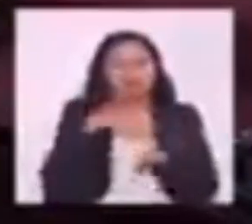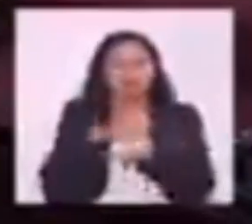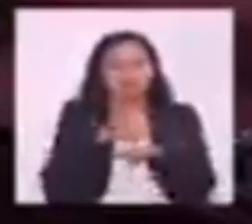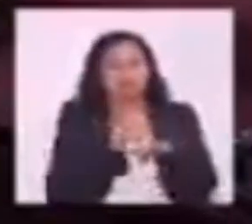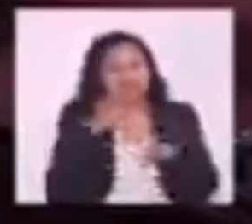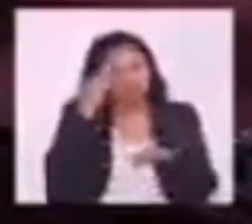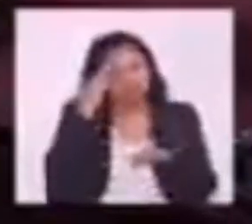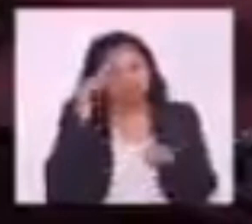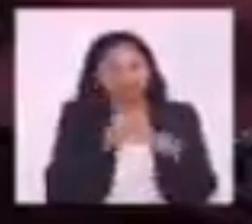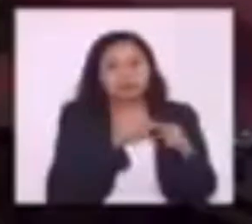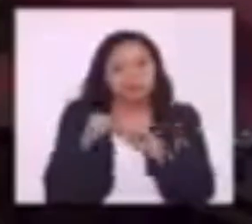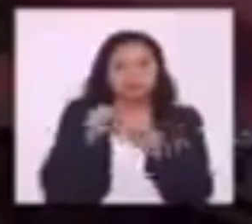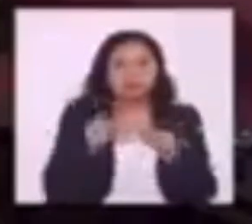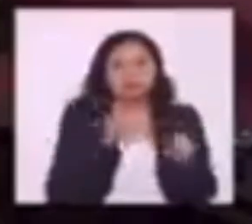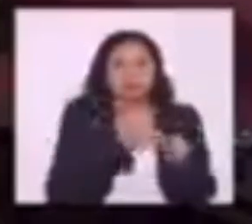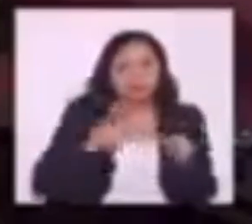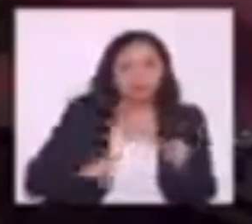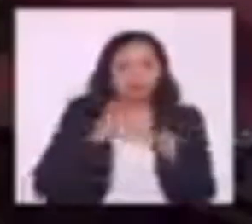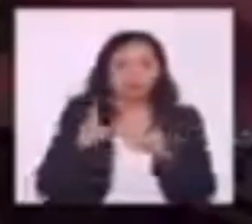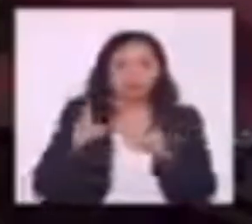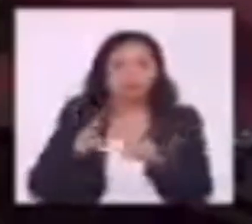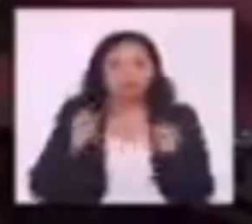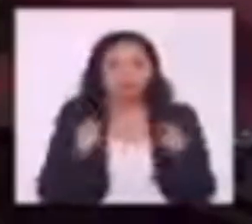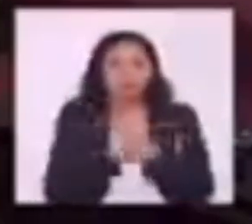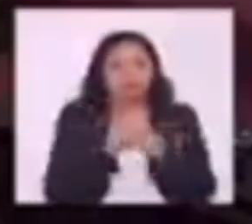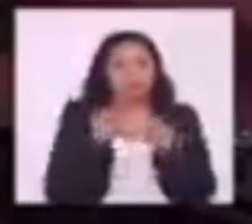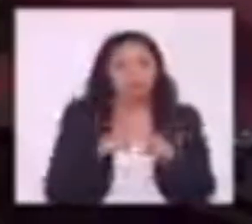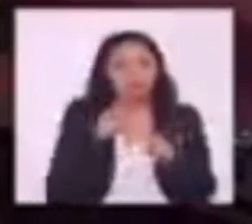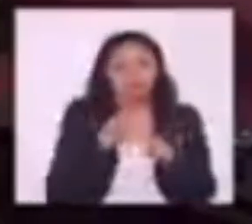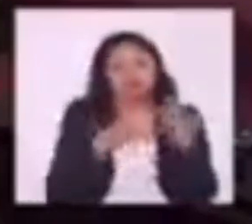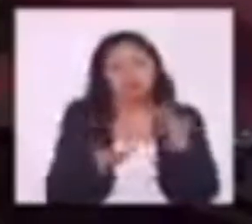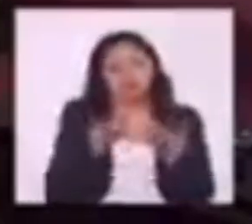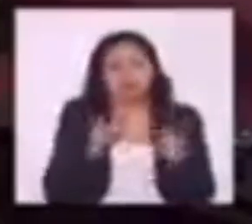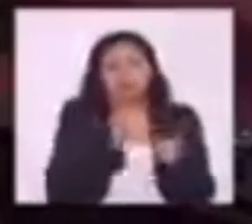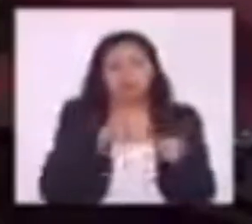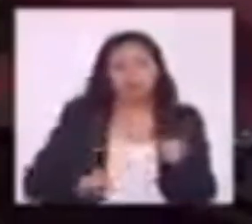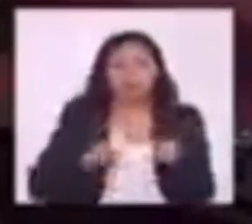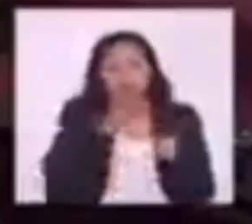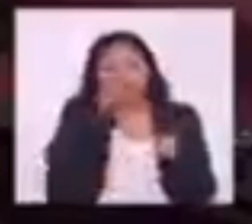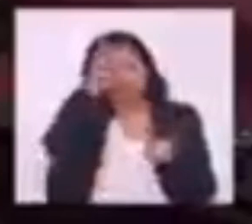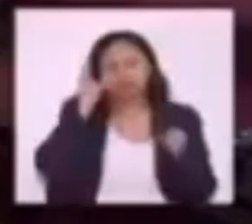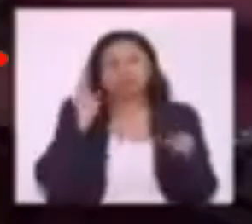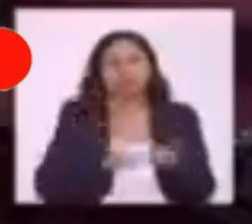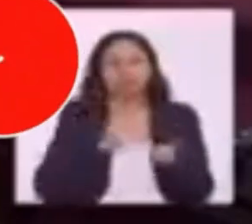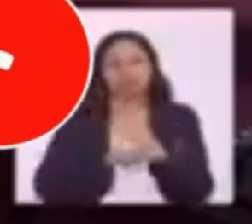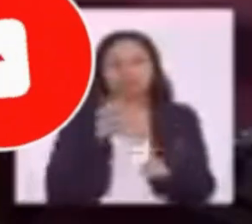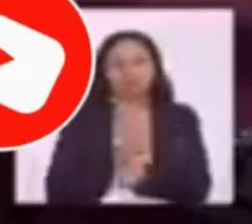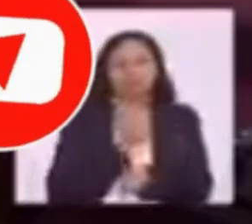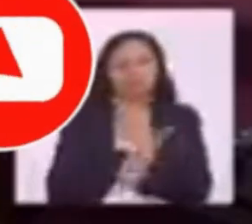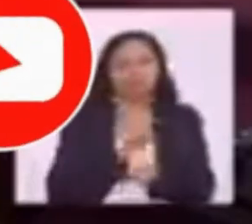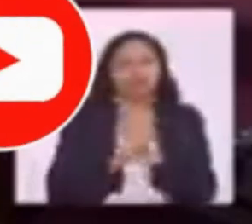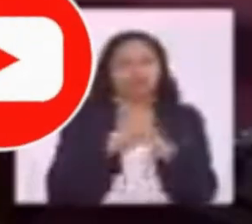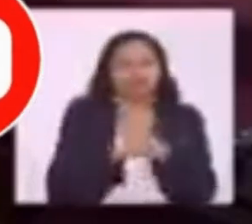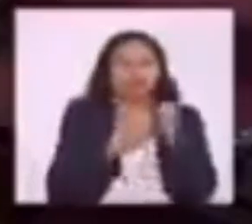la reflexión, especialmente a los diputados distritales, porque puede decir de repente el diputado de Quiché, de Totonicapán, de Alta Verapaz,